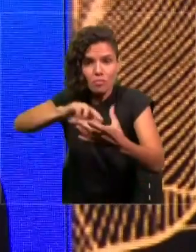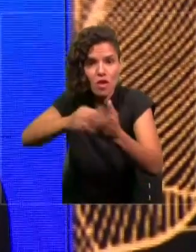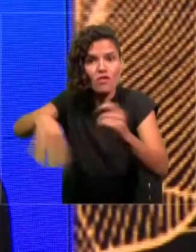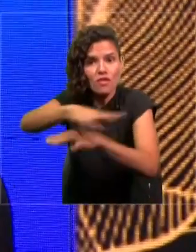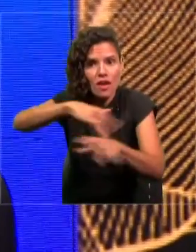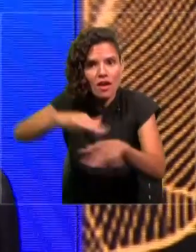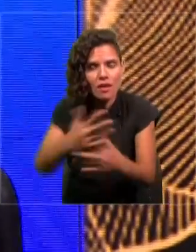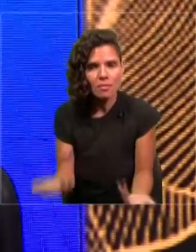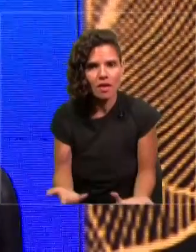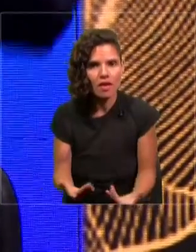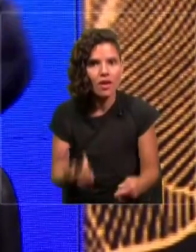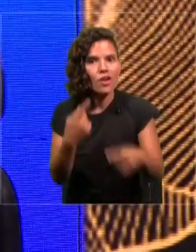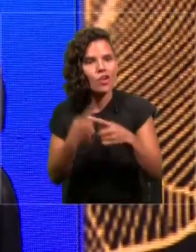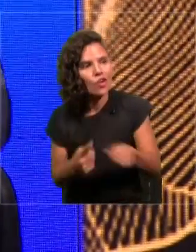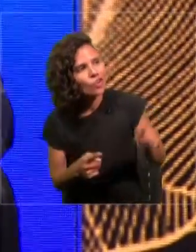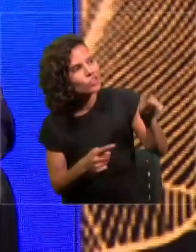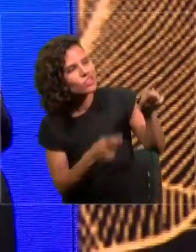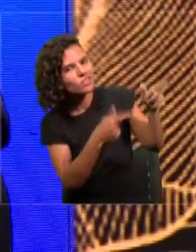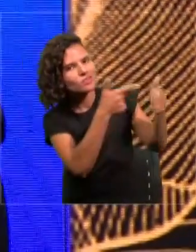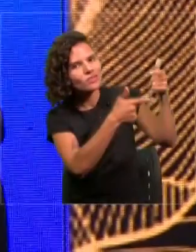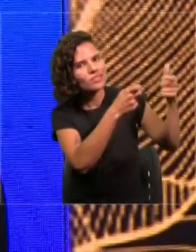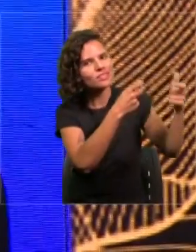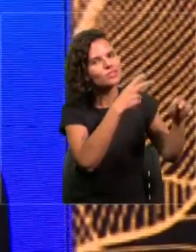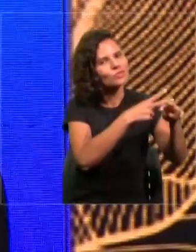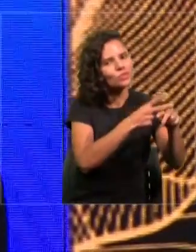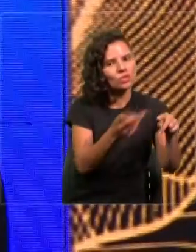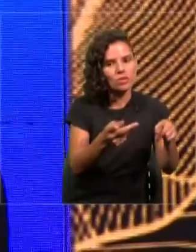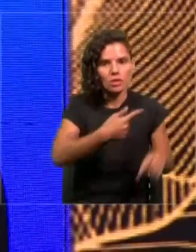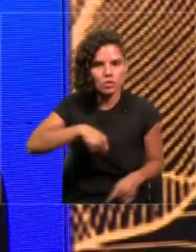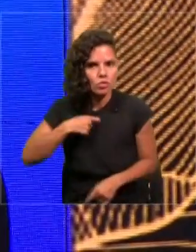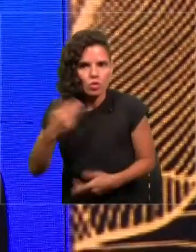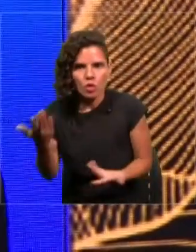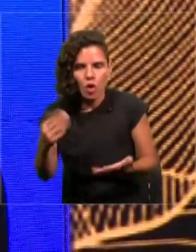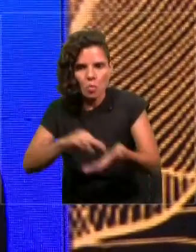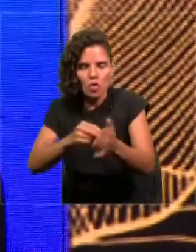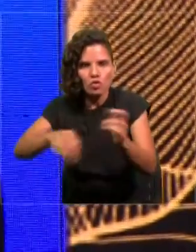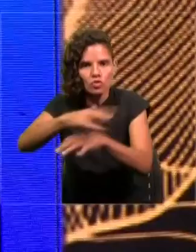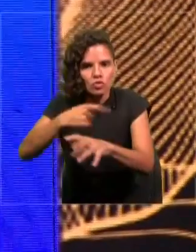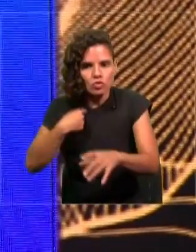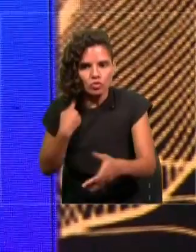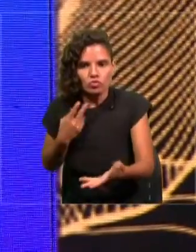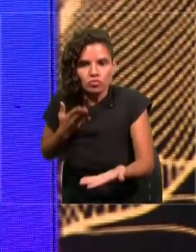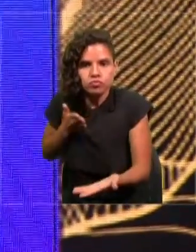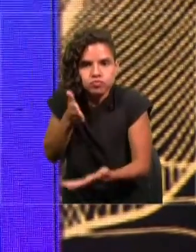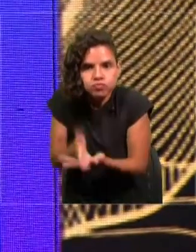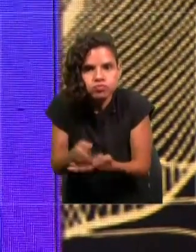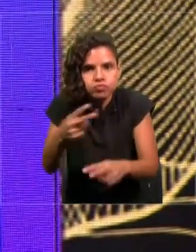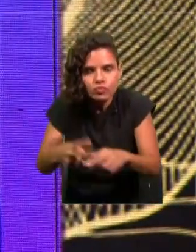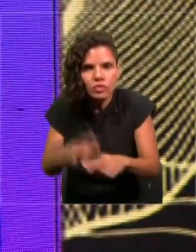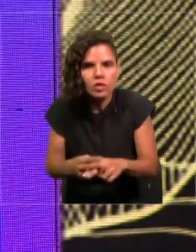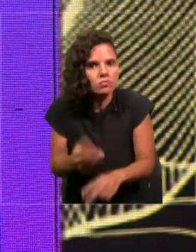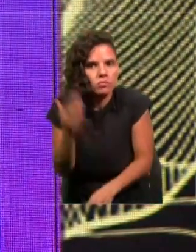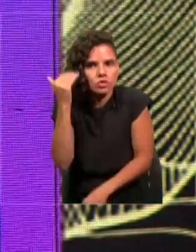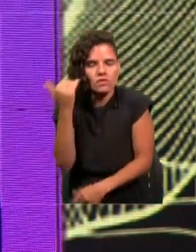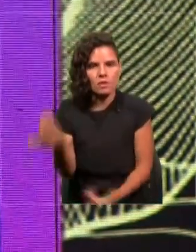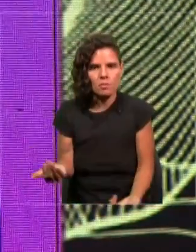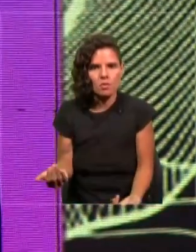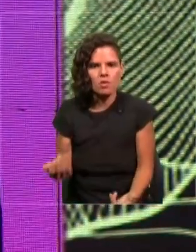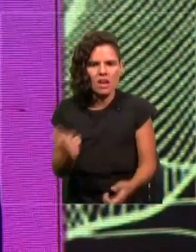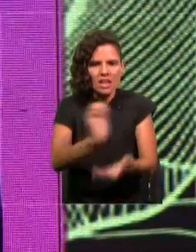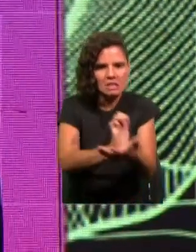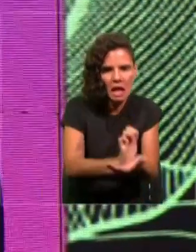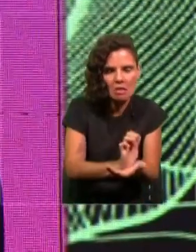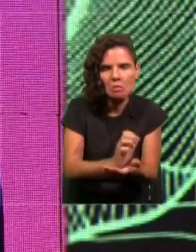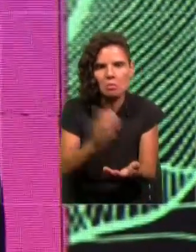resuelven. Entonces no sabemos resolver conflictos. No sabemos construir Estado. No sabemos organizar una asamblea constituyente. No